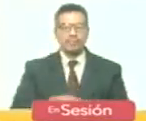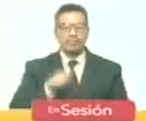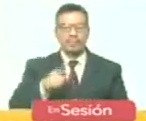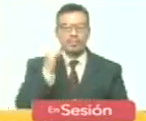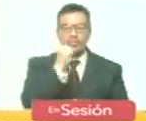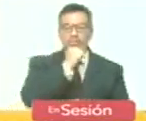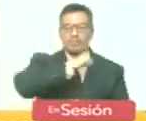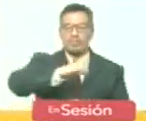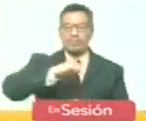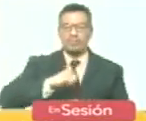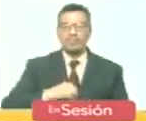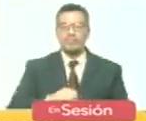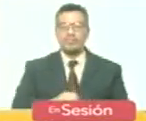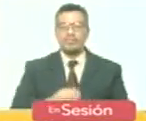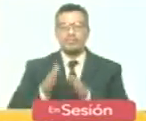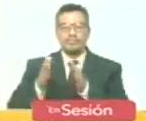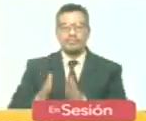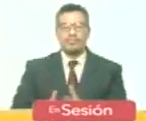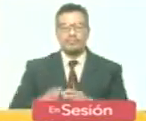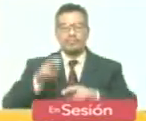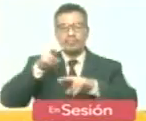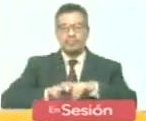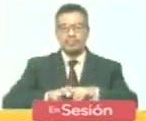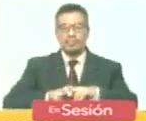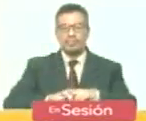criminal se sentó